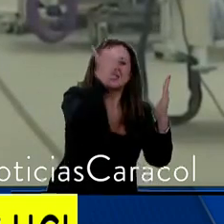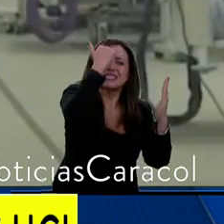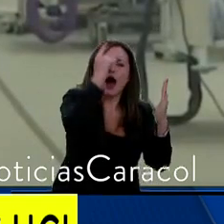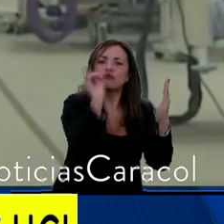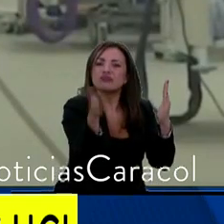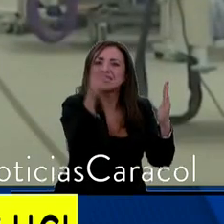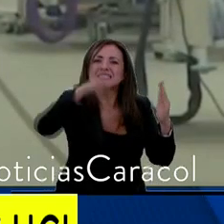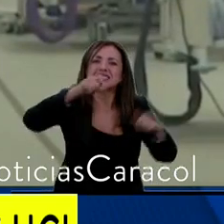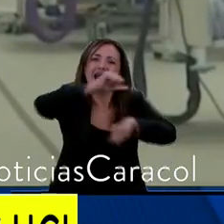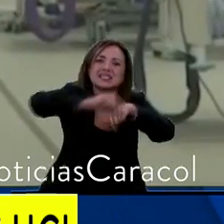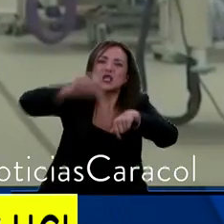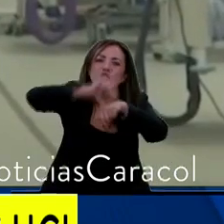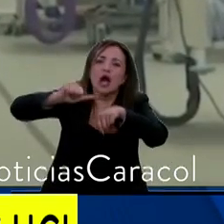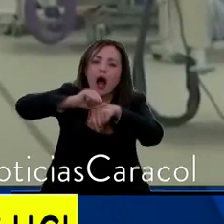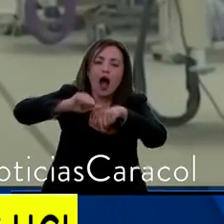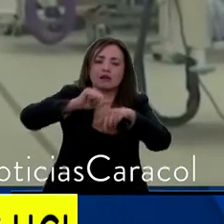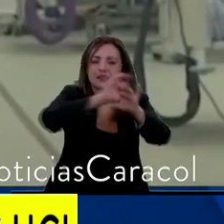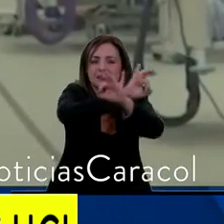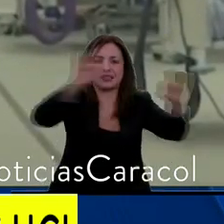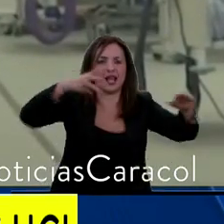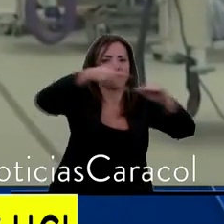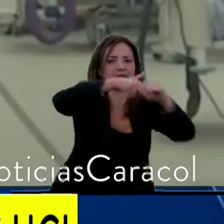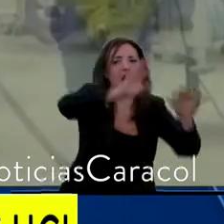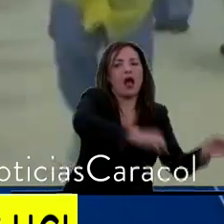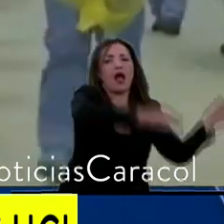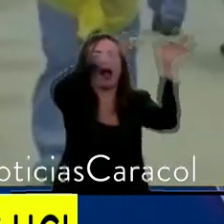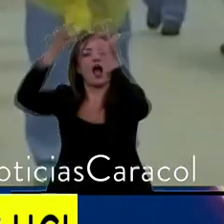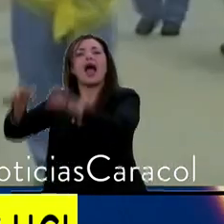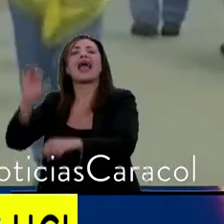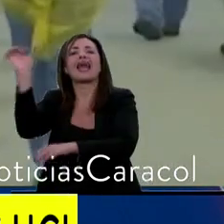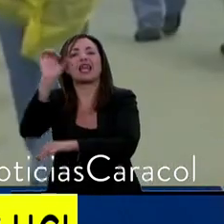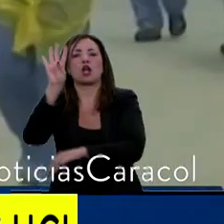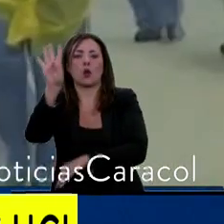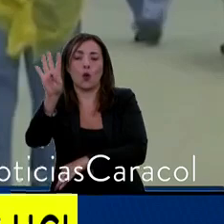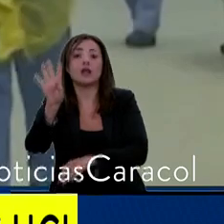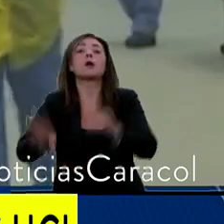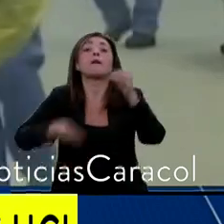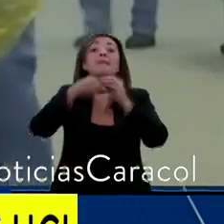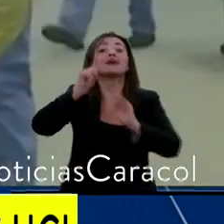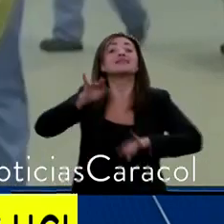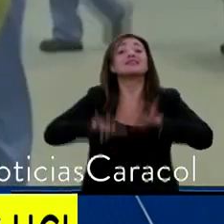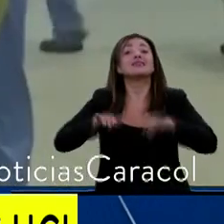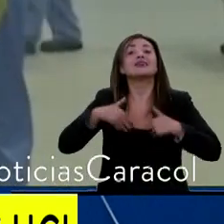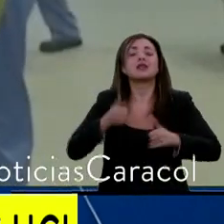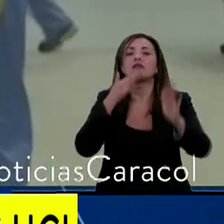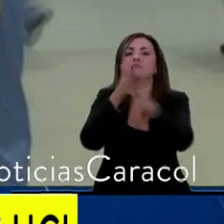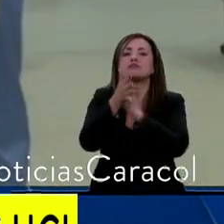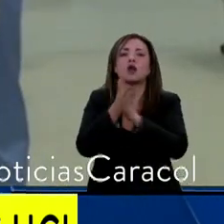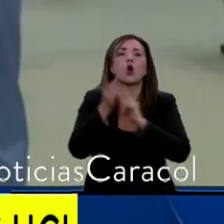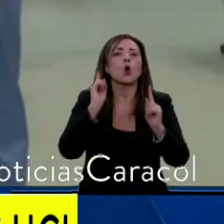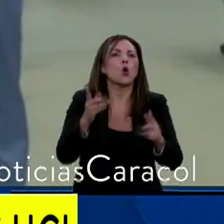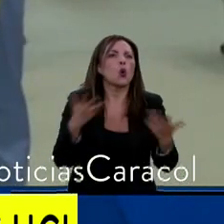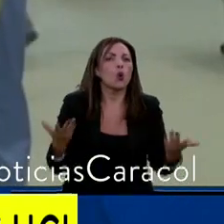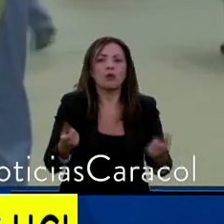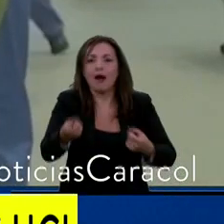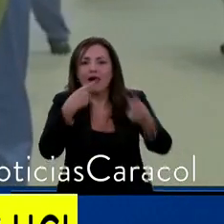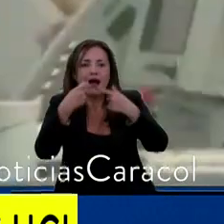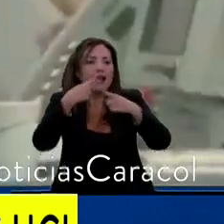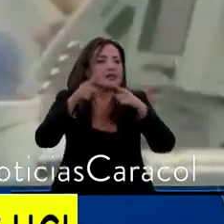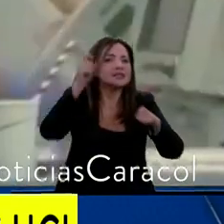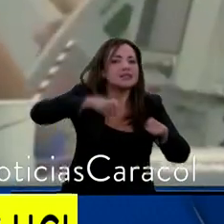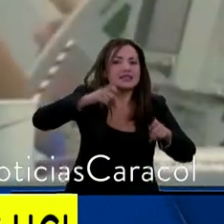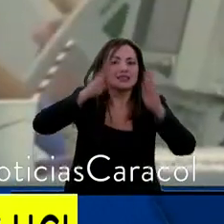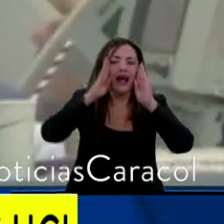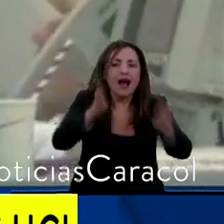enero. Según la secretaria de Salud del Valle, también dice que el desabastecimiento de medicamentos indispensables para la atención de pacientes